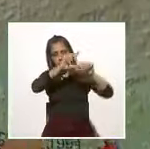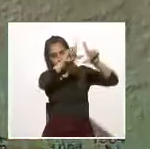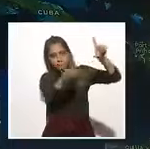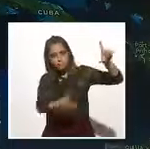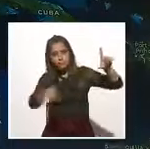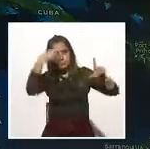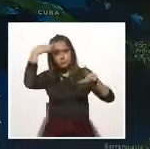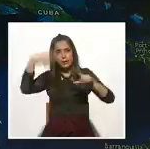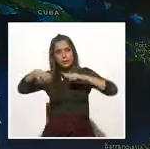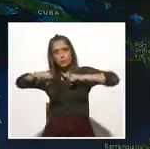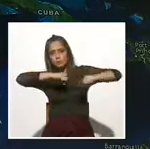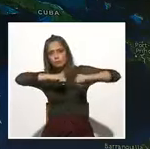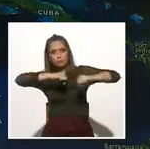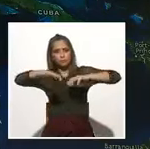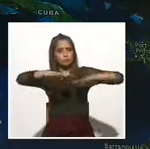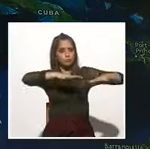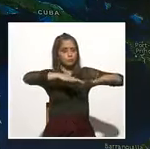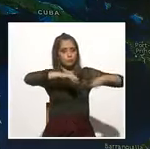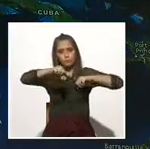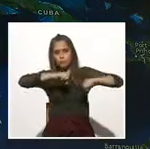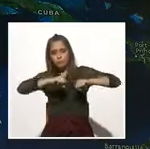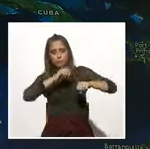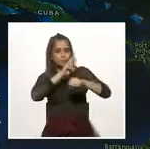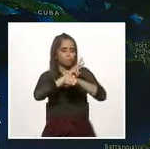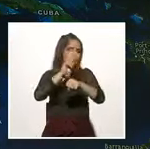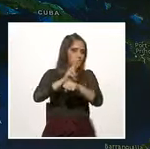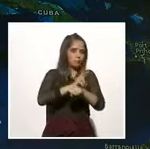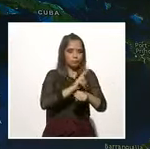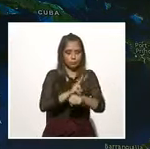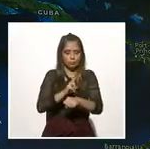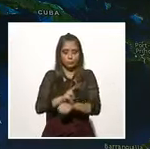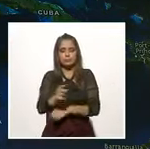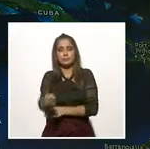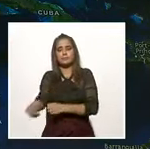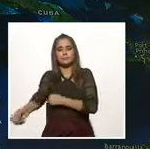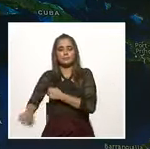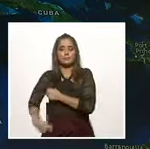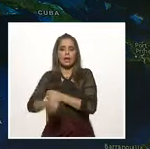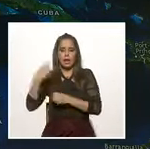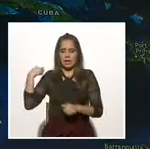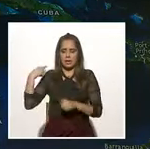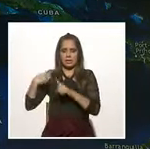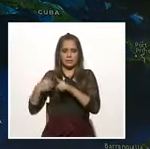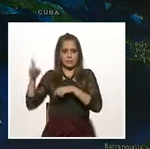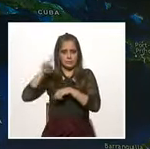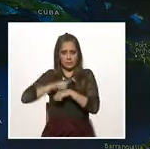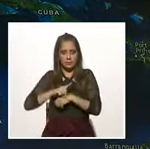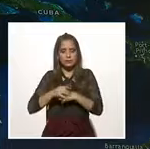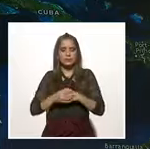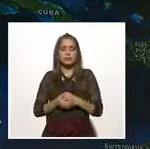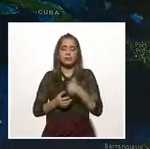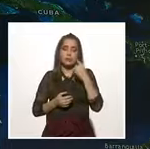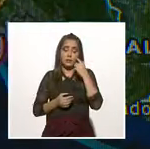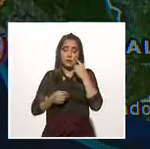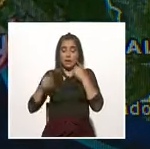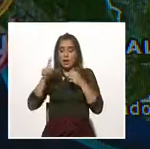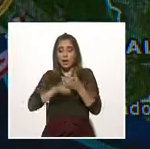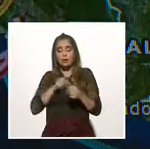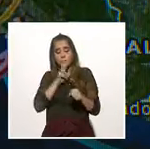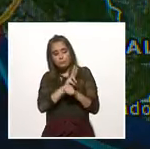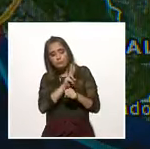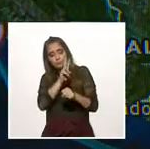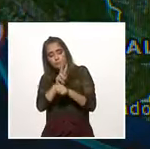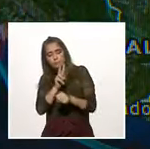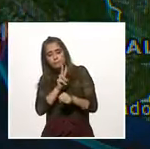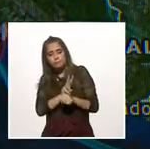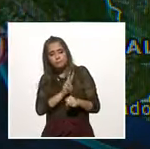México. En promedio, en estos días, gracias al reforzamiento de las redes sísmicas, se